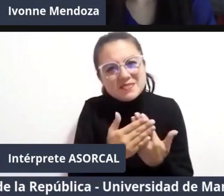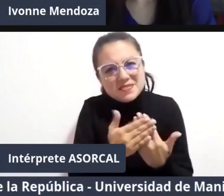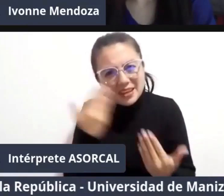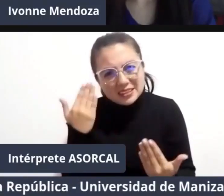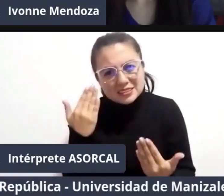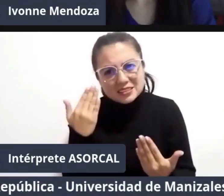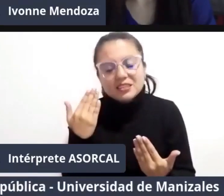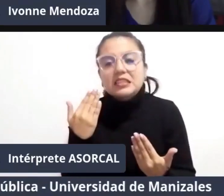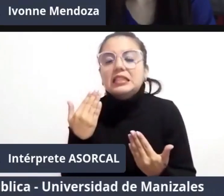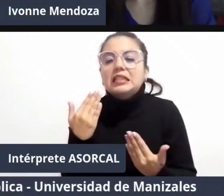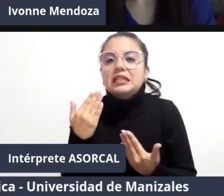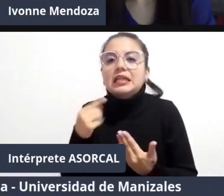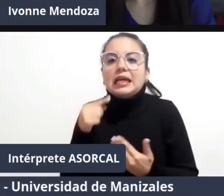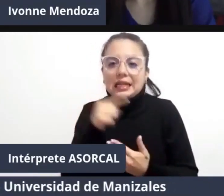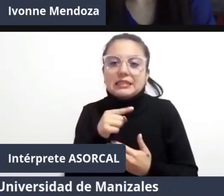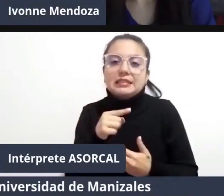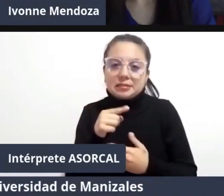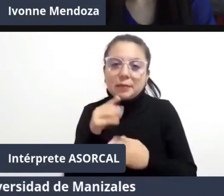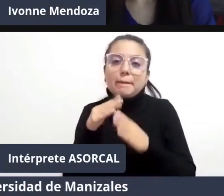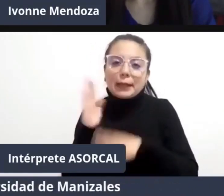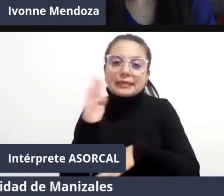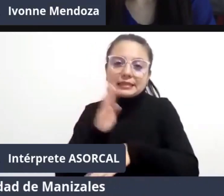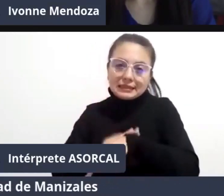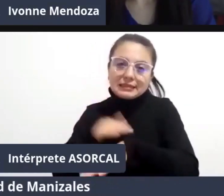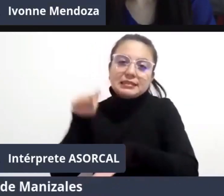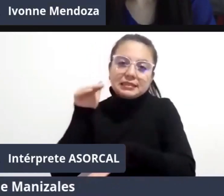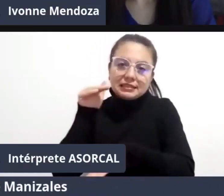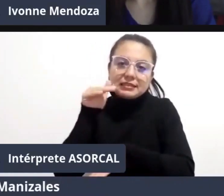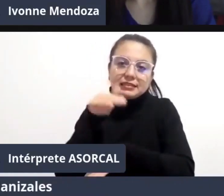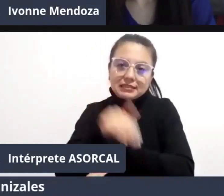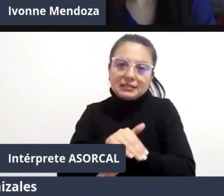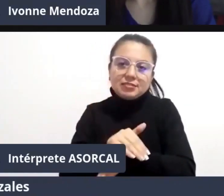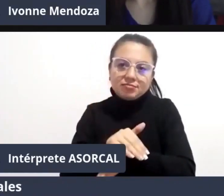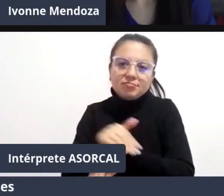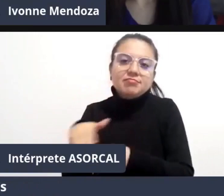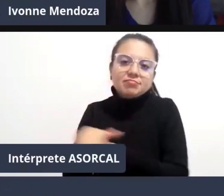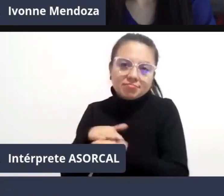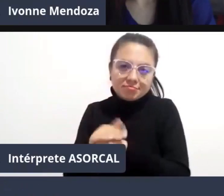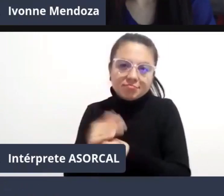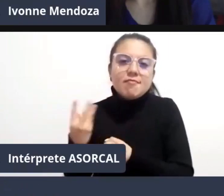momentos, de las causas más importantes de la existencia de